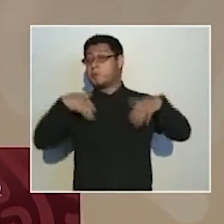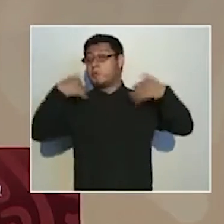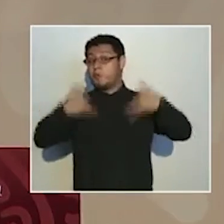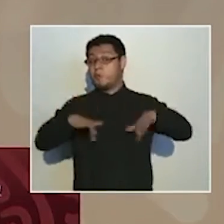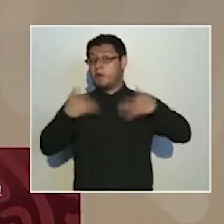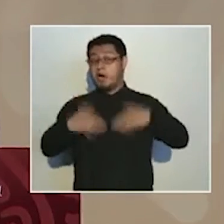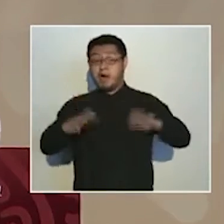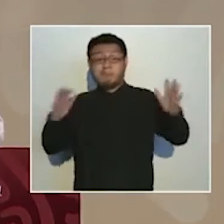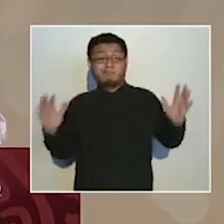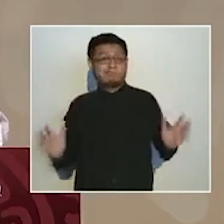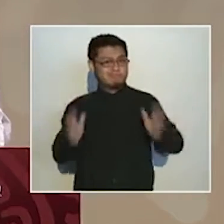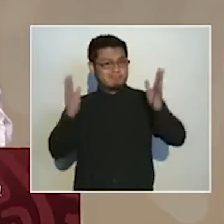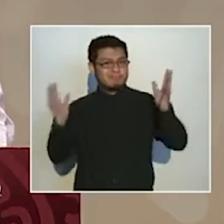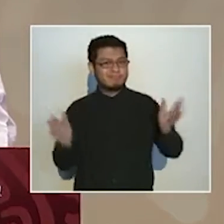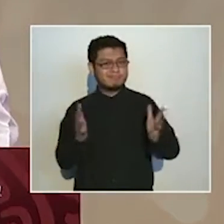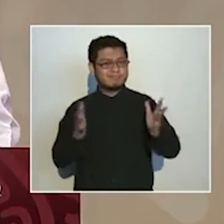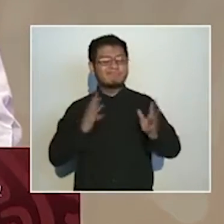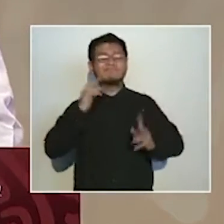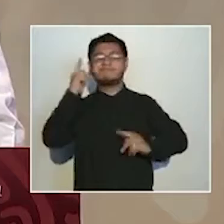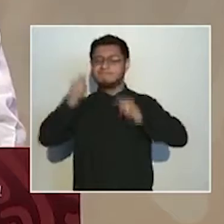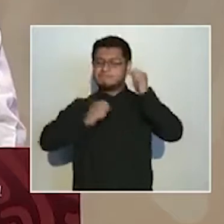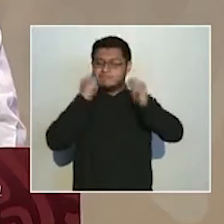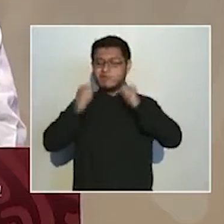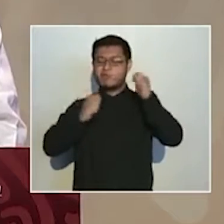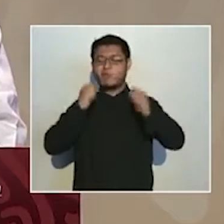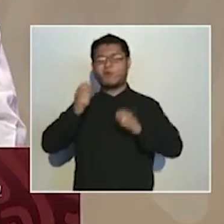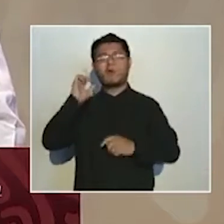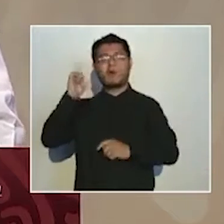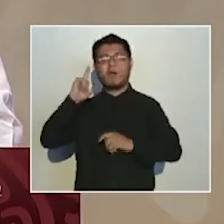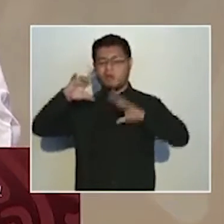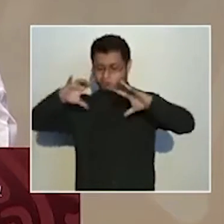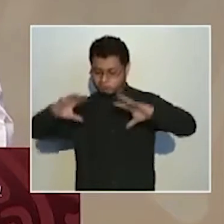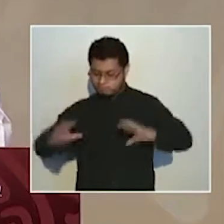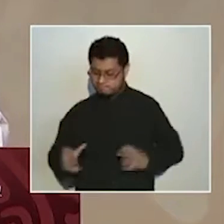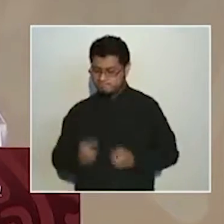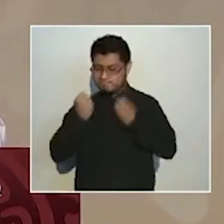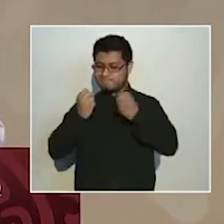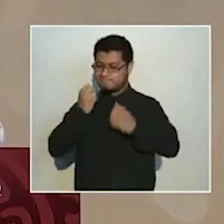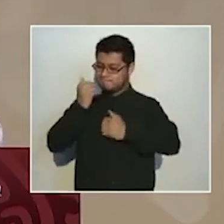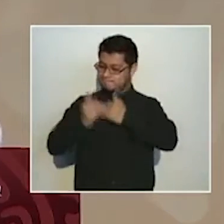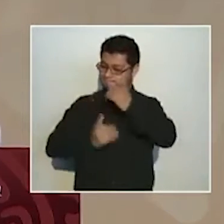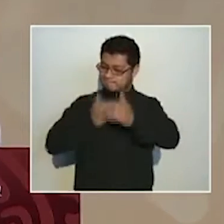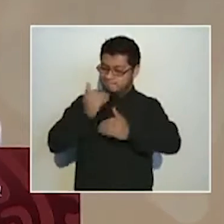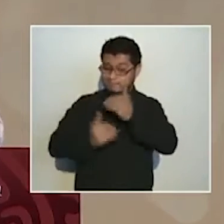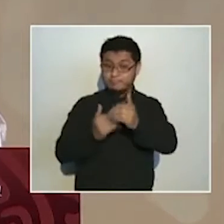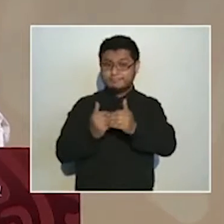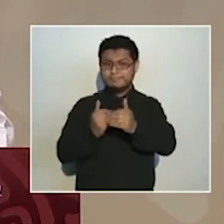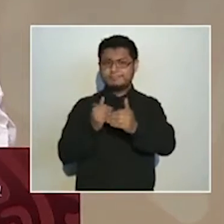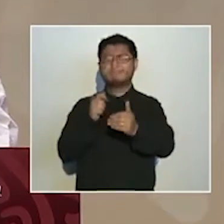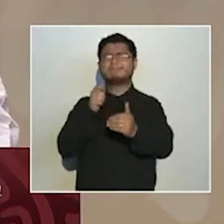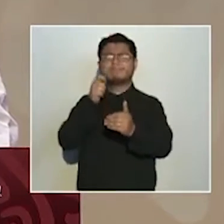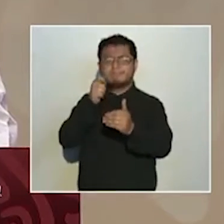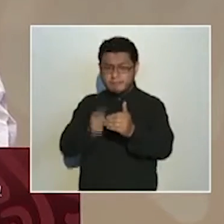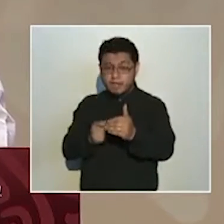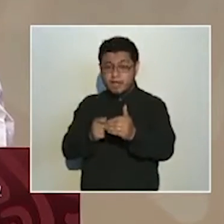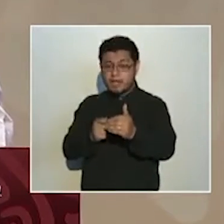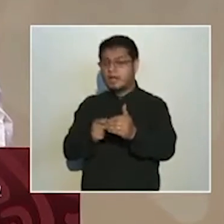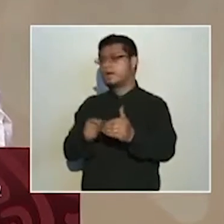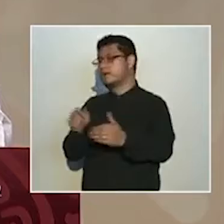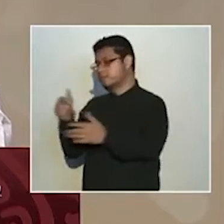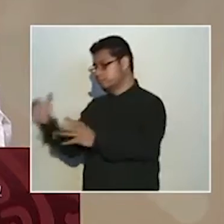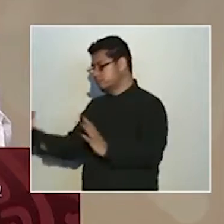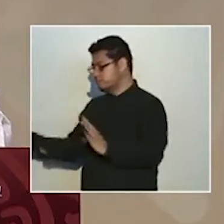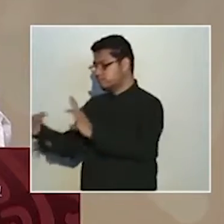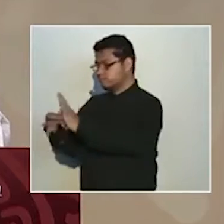una actividad turística en proceso de recuperación y que son también el resultado de la política de